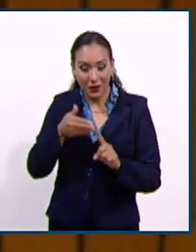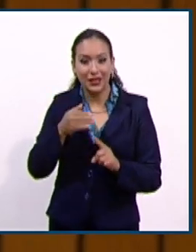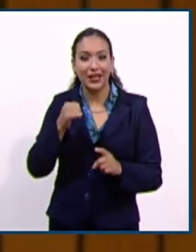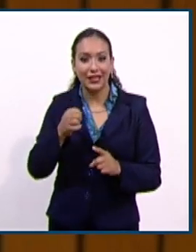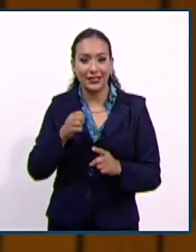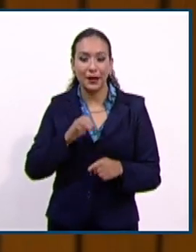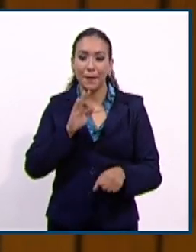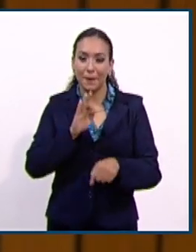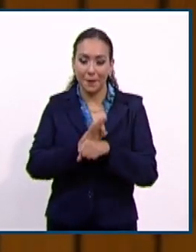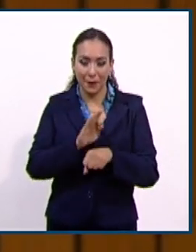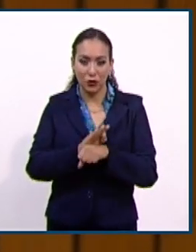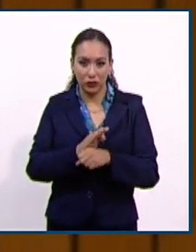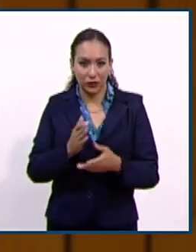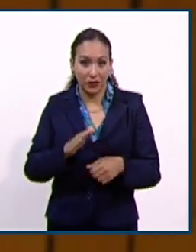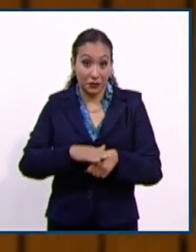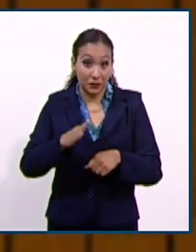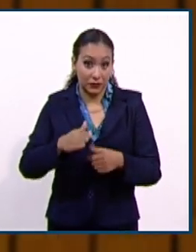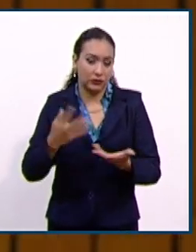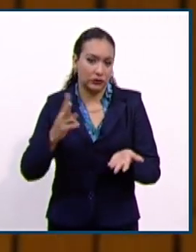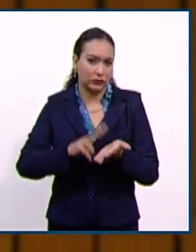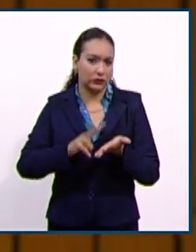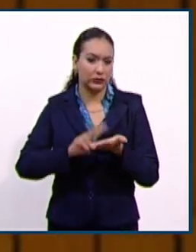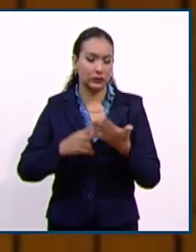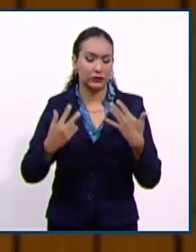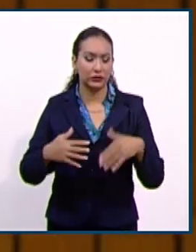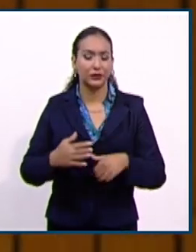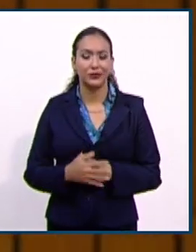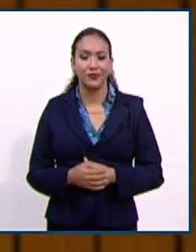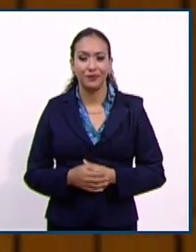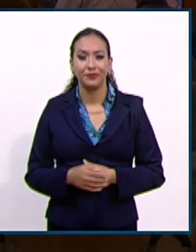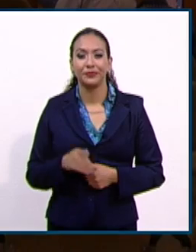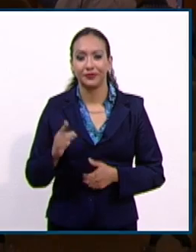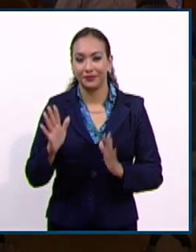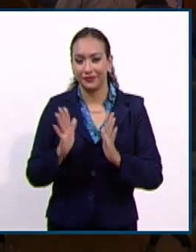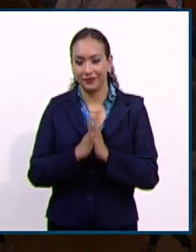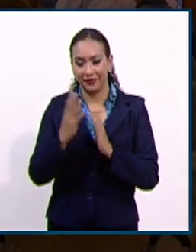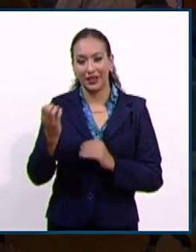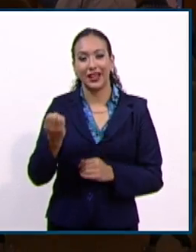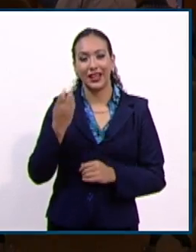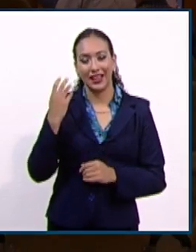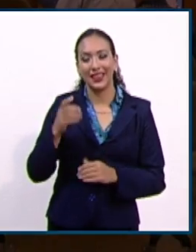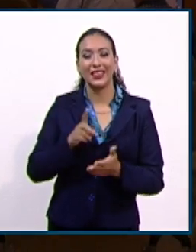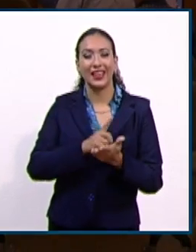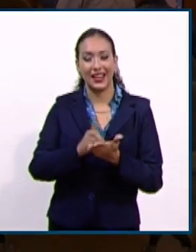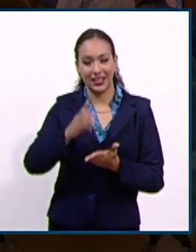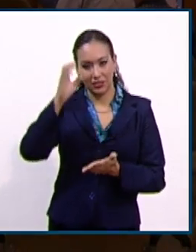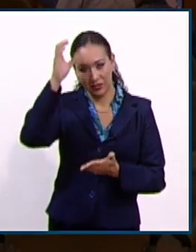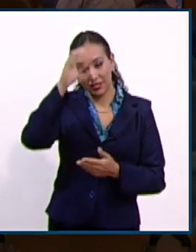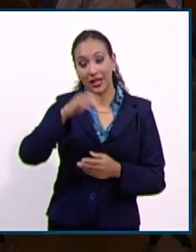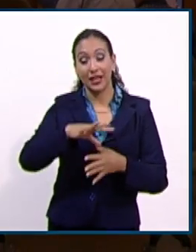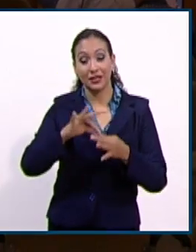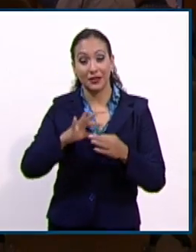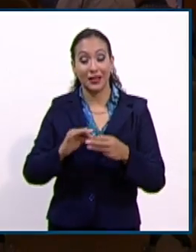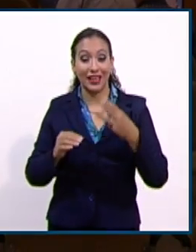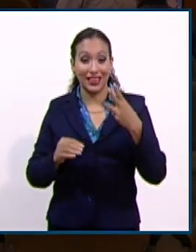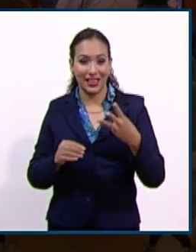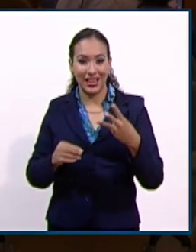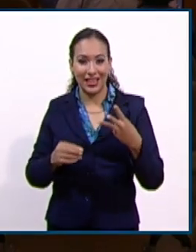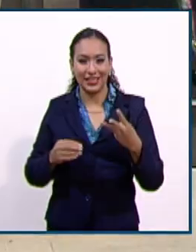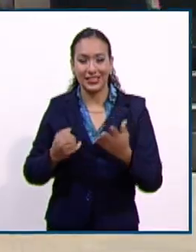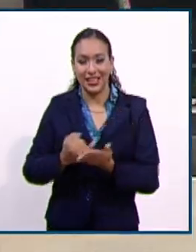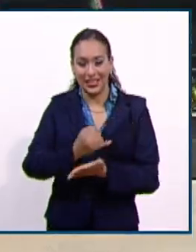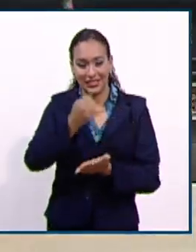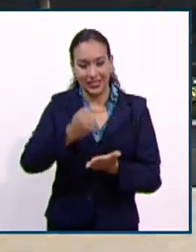en sí misma. Al participar en el seminario sobre Derecho y Ciencia, explicó 3 sentencias relevantes del máximo